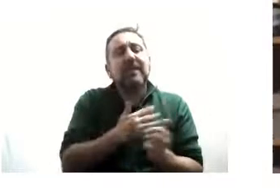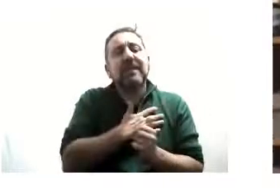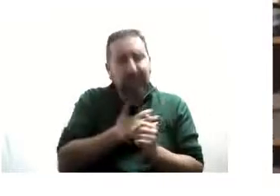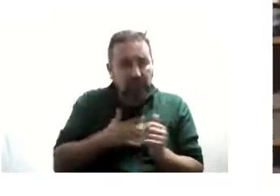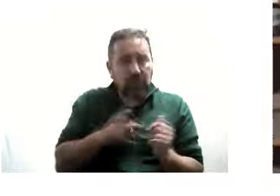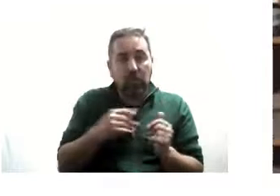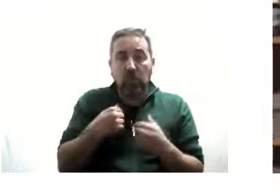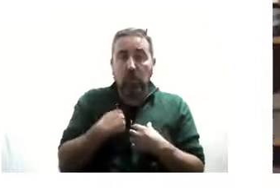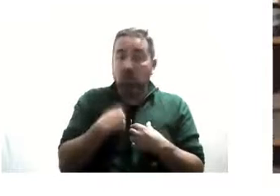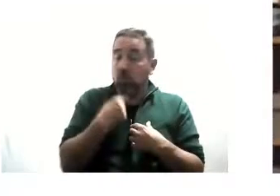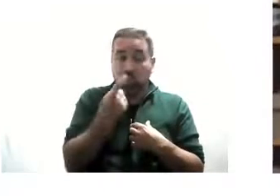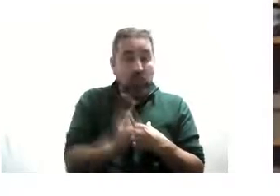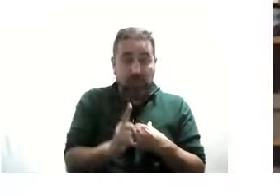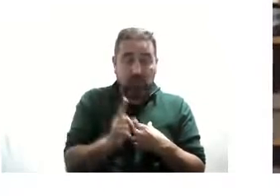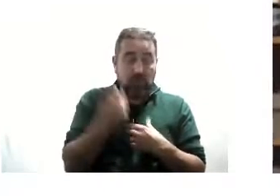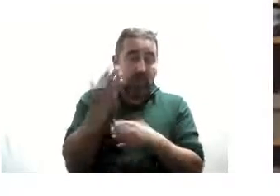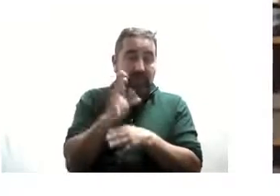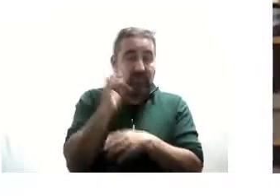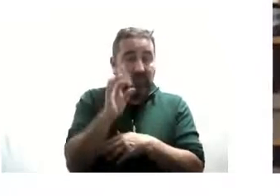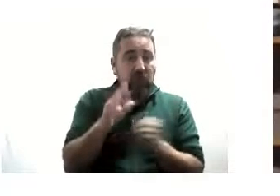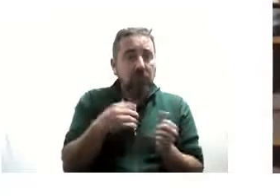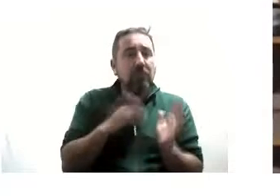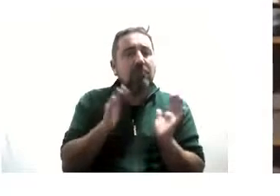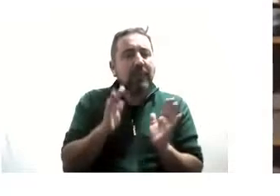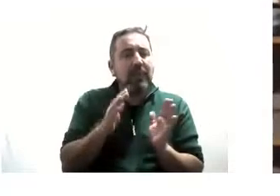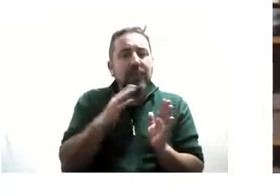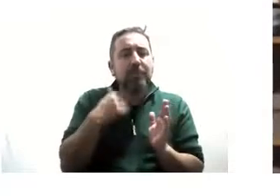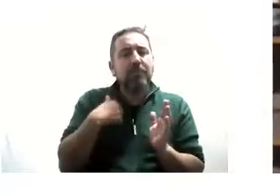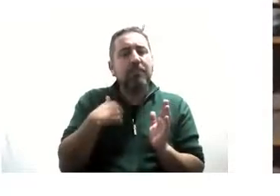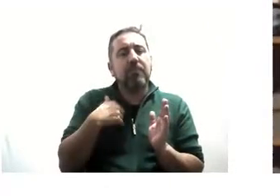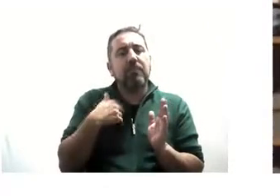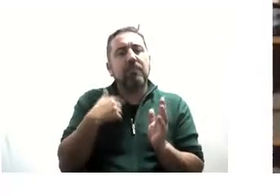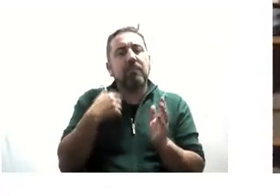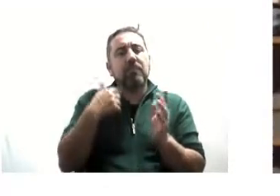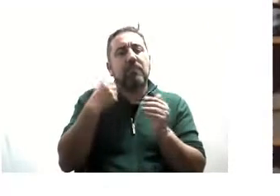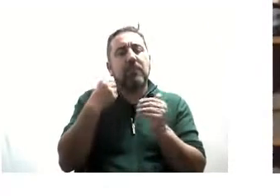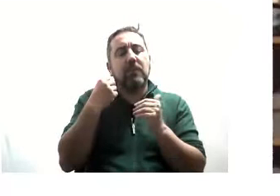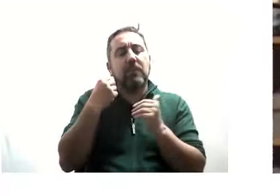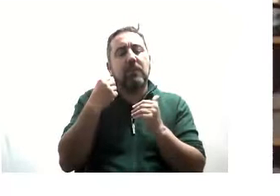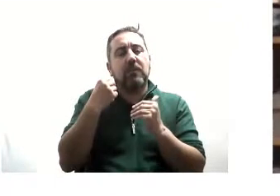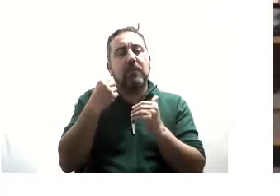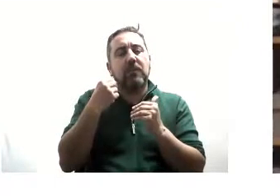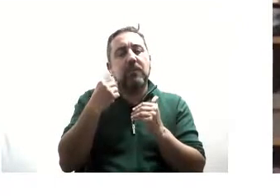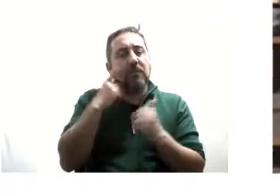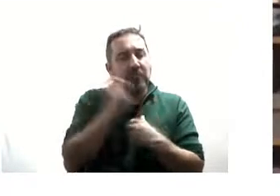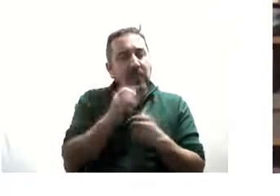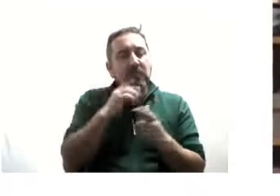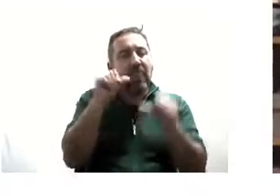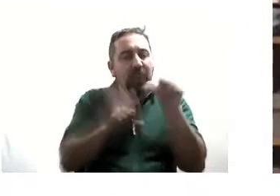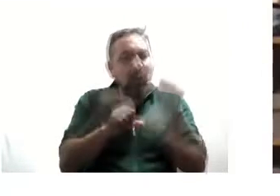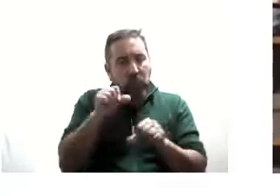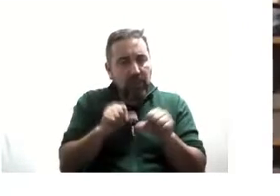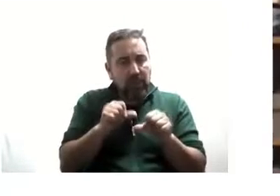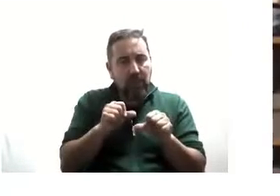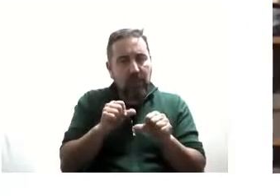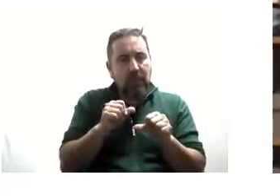no lo he dicho durante la presentación, es que cada vez hacemos de forma rutinaria una cirugía más